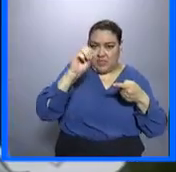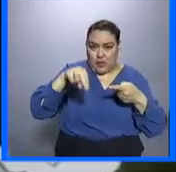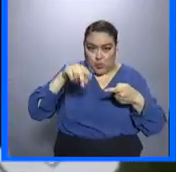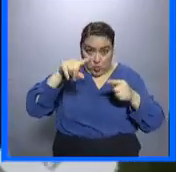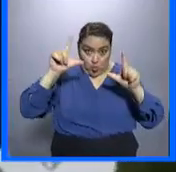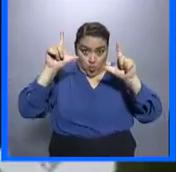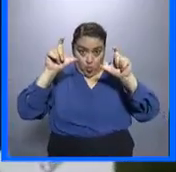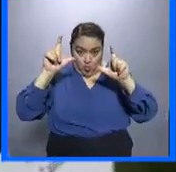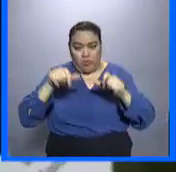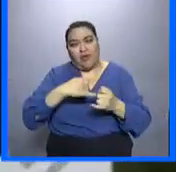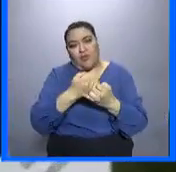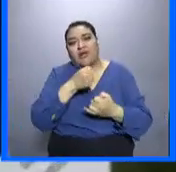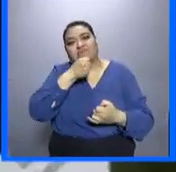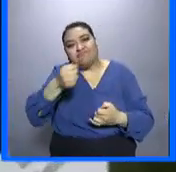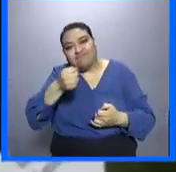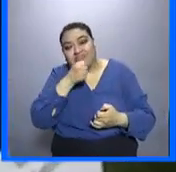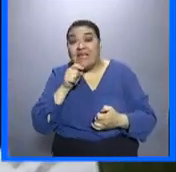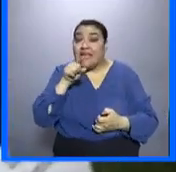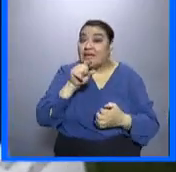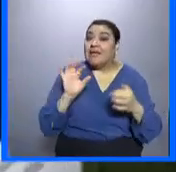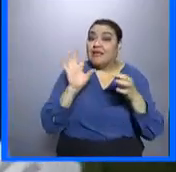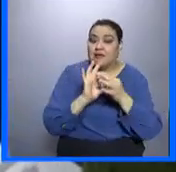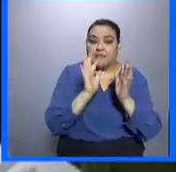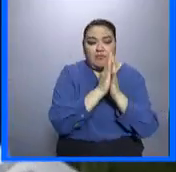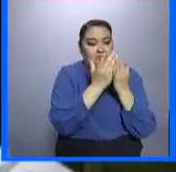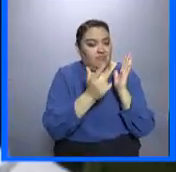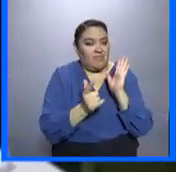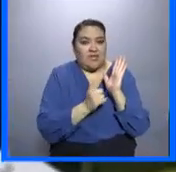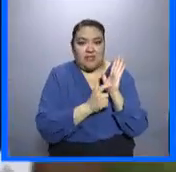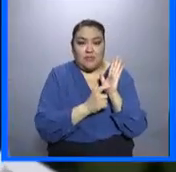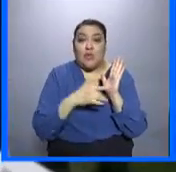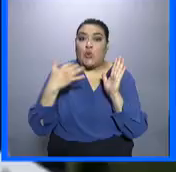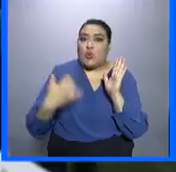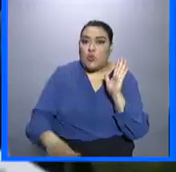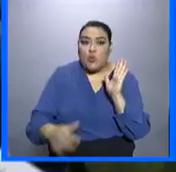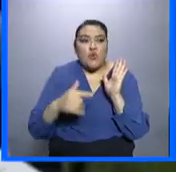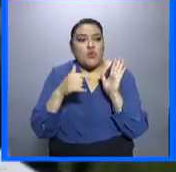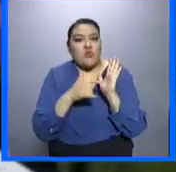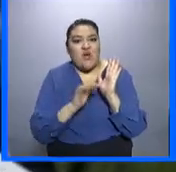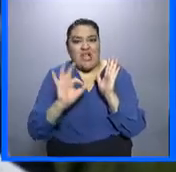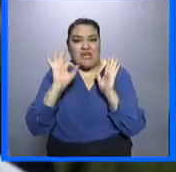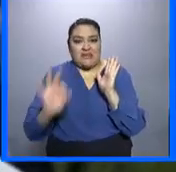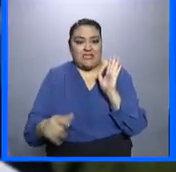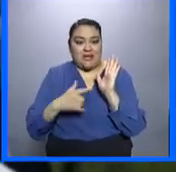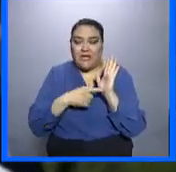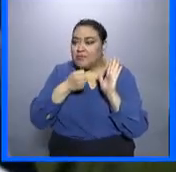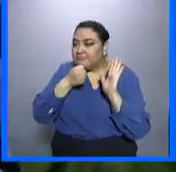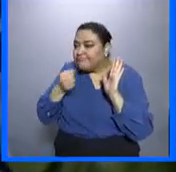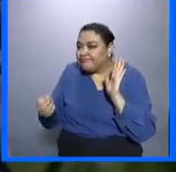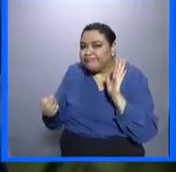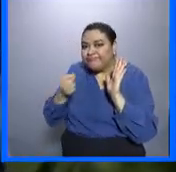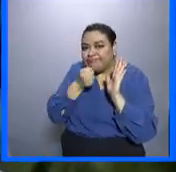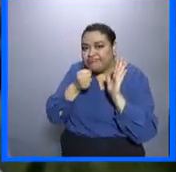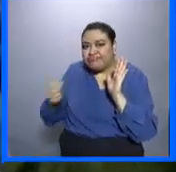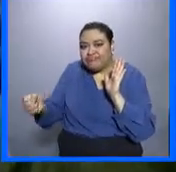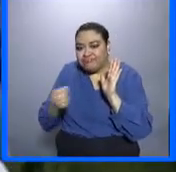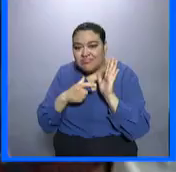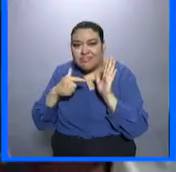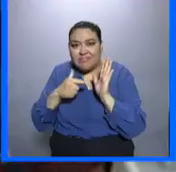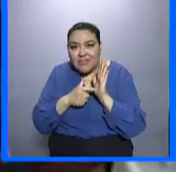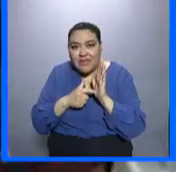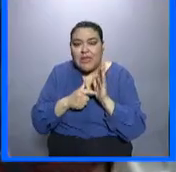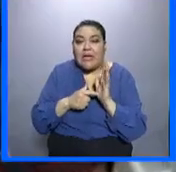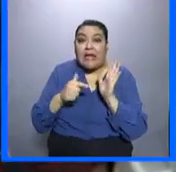fotógrafo y periodista, quien calificó el libro de como ejemplo de un periodismo que está en proceso